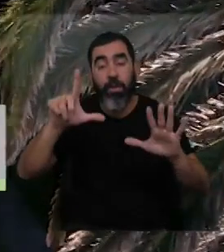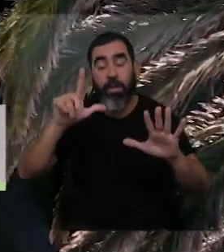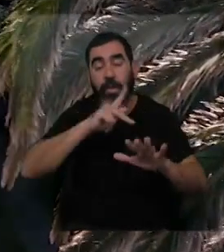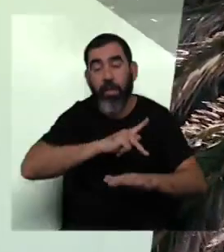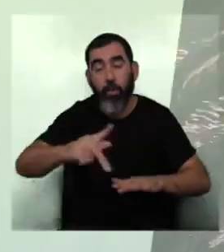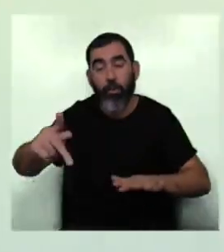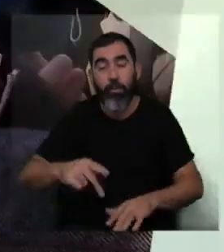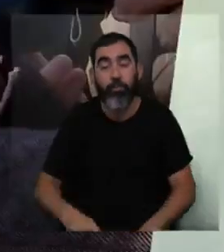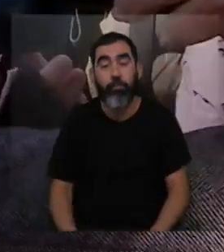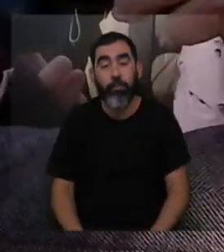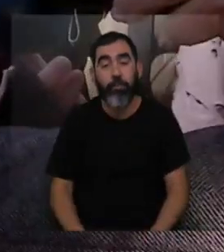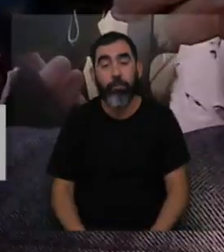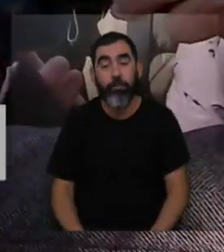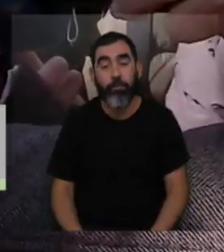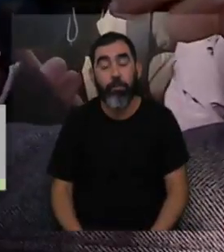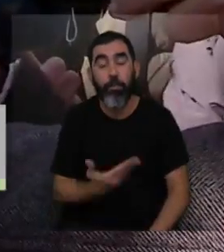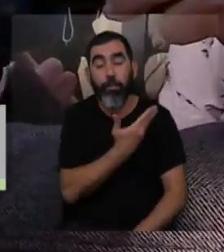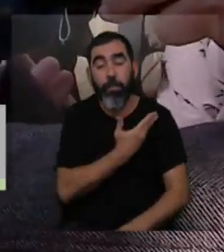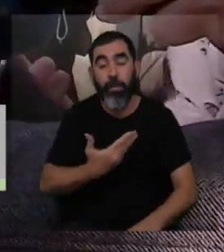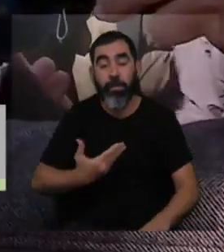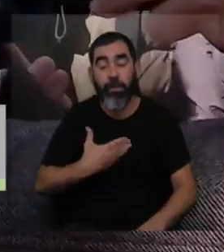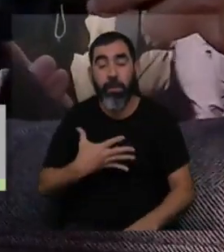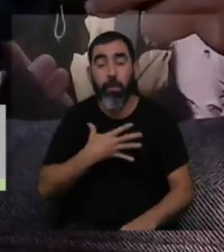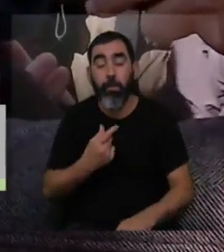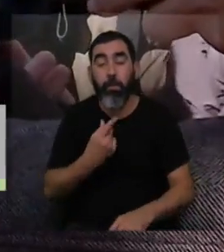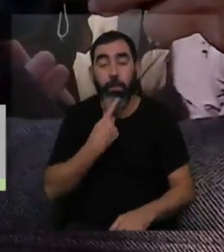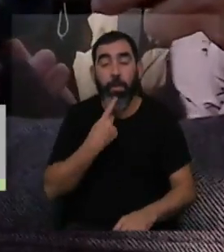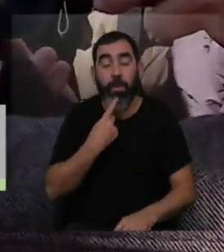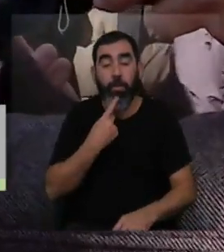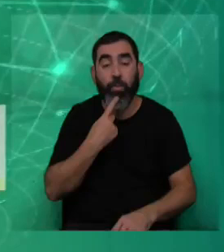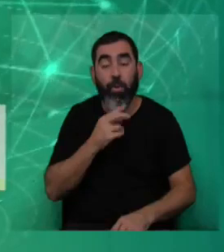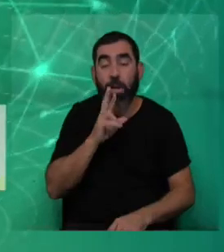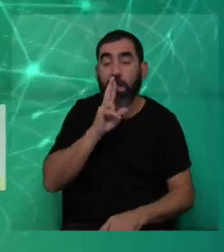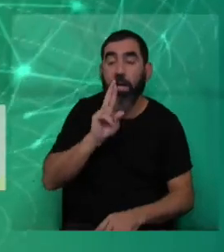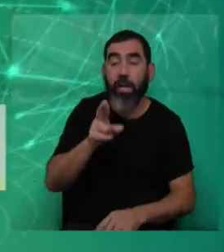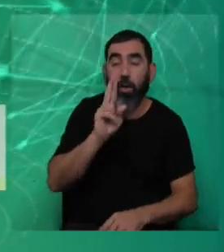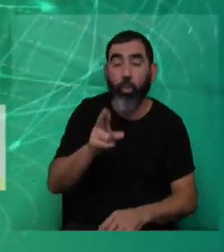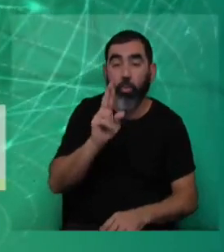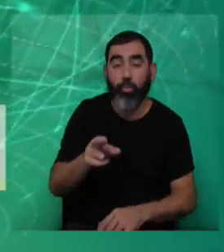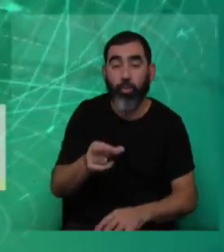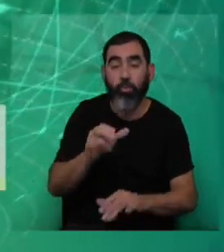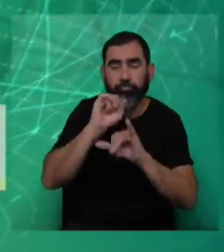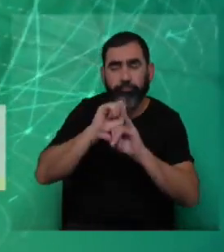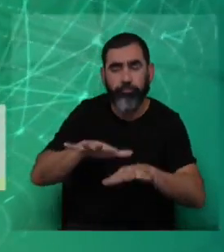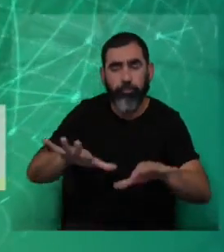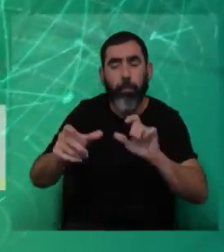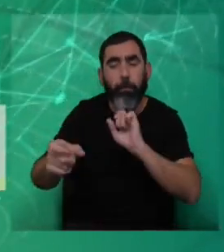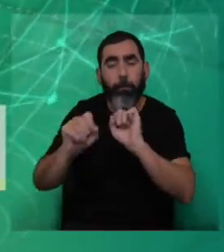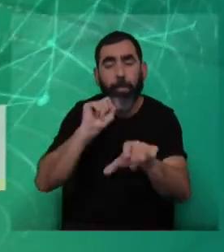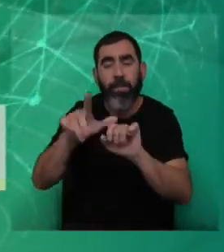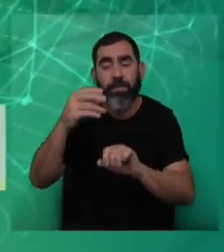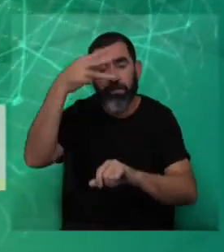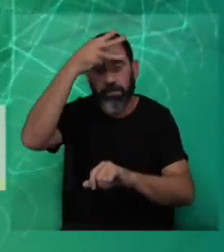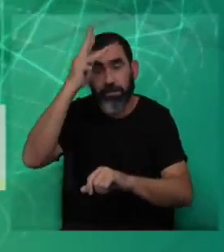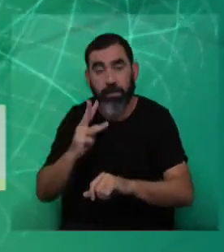kilómetros. El presidente del Partido Nacional, Pablo Iturralde, renunció al cargo tras la divulgación de mensajes con Gustavo